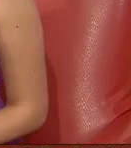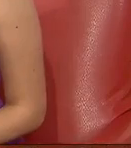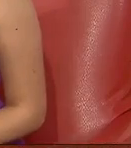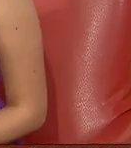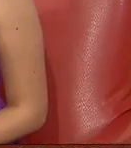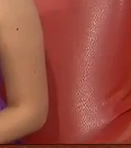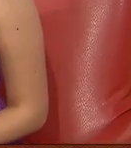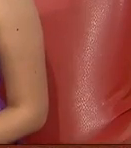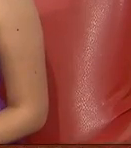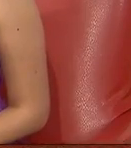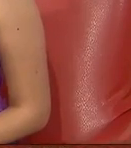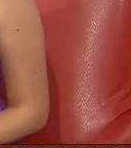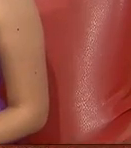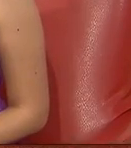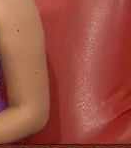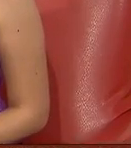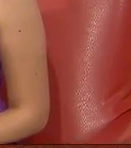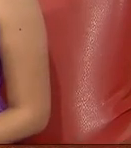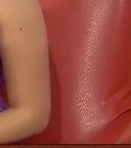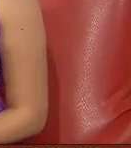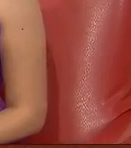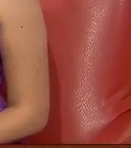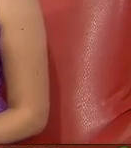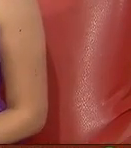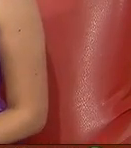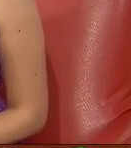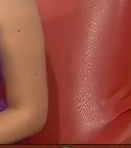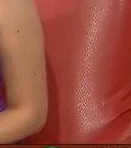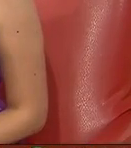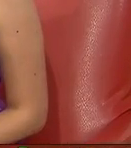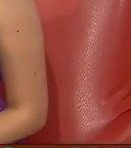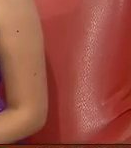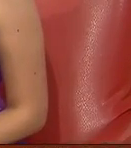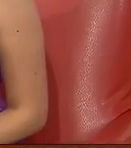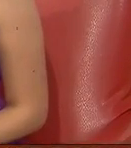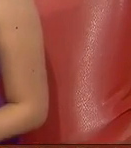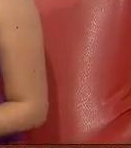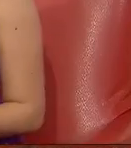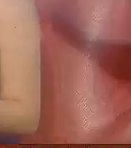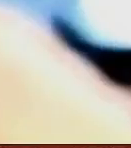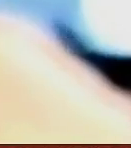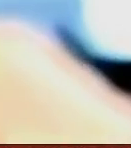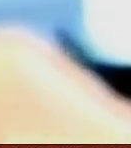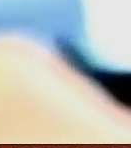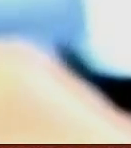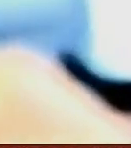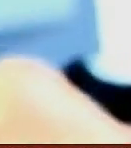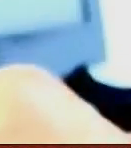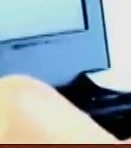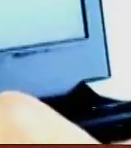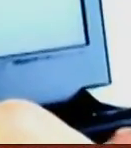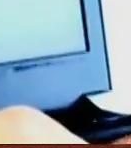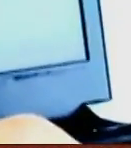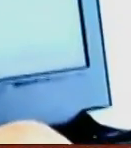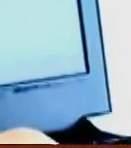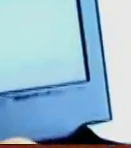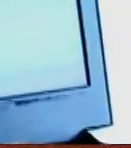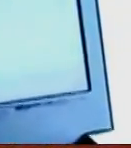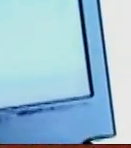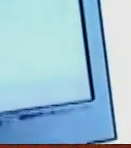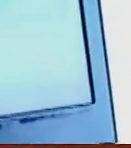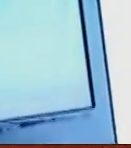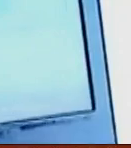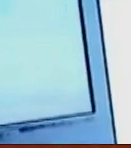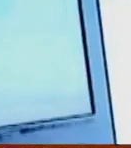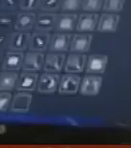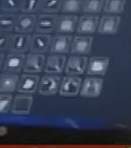europeo Back Home ha permitido conectar el cerebro de personas con discapacidad severa con un ordenador para llevar un control domótico